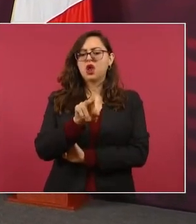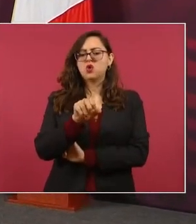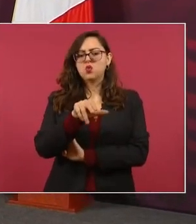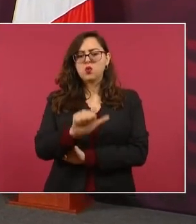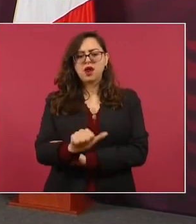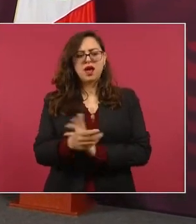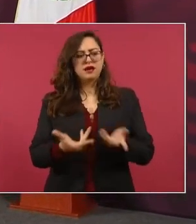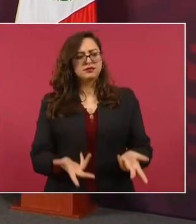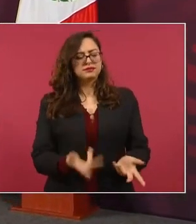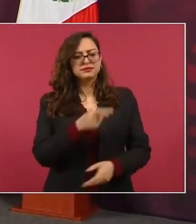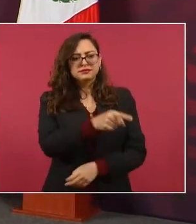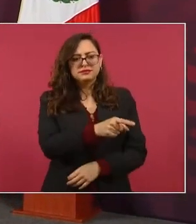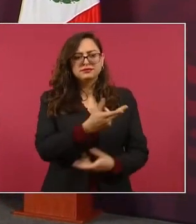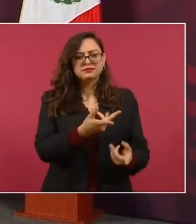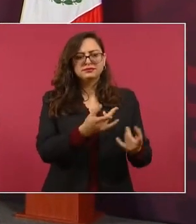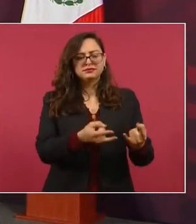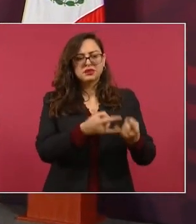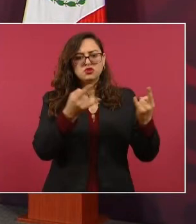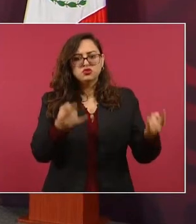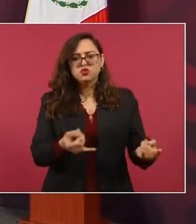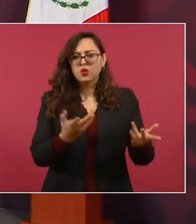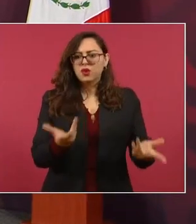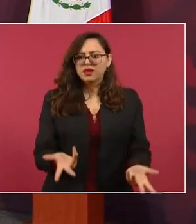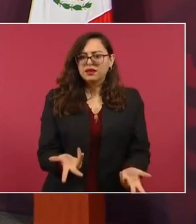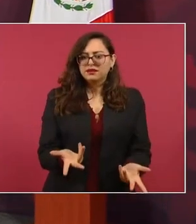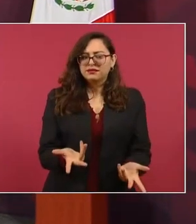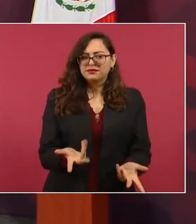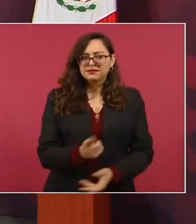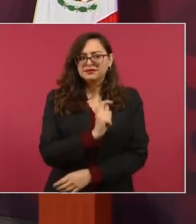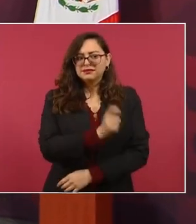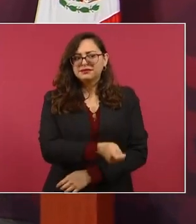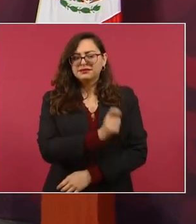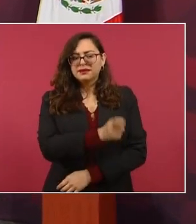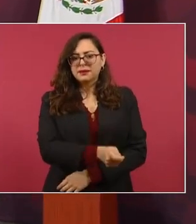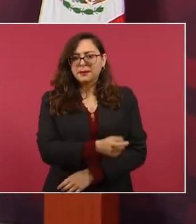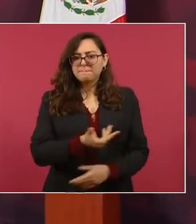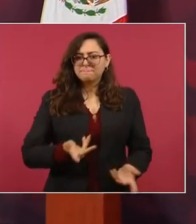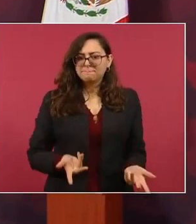porque lo que están hablando, entre otras cosas,